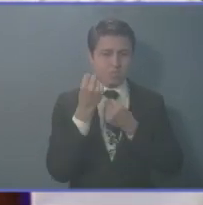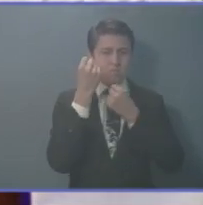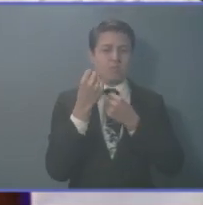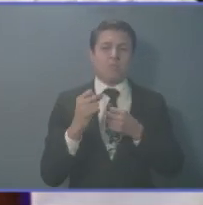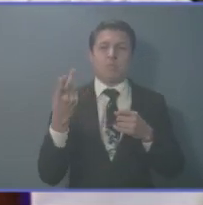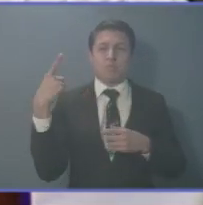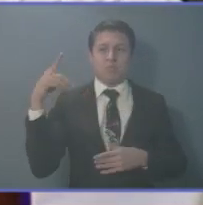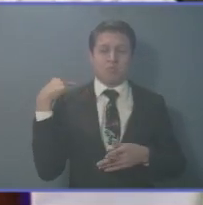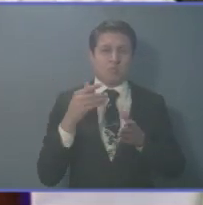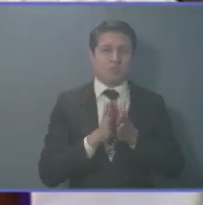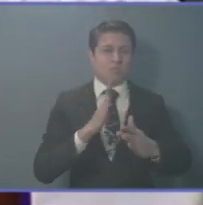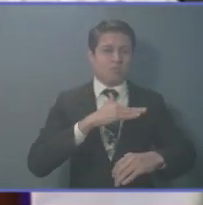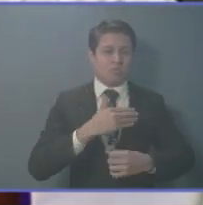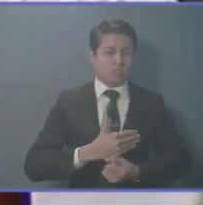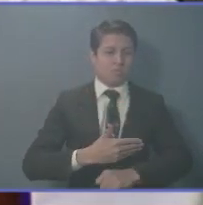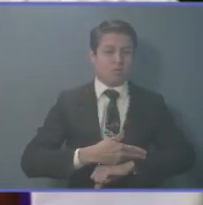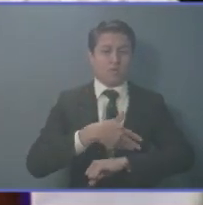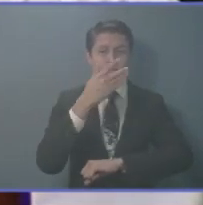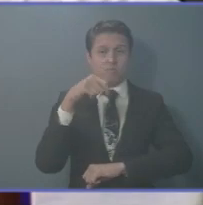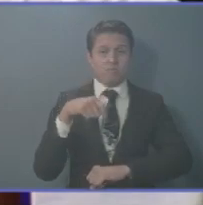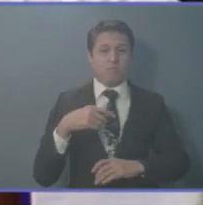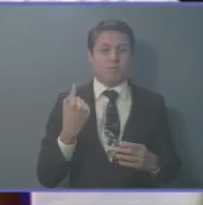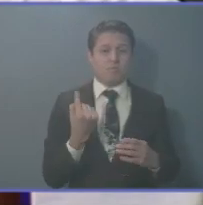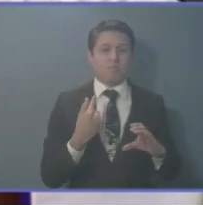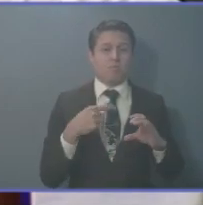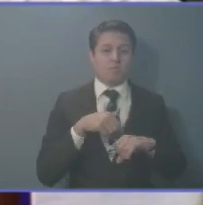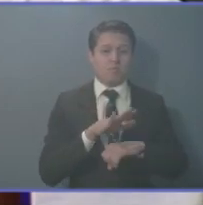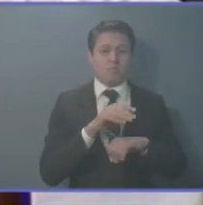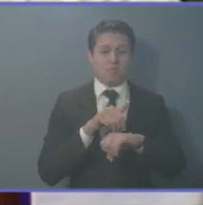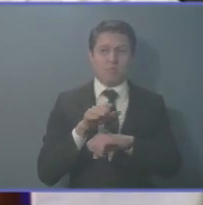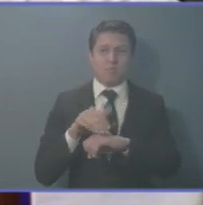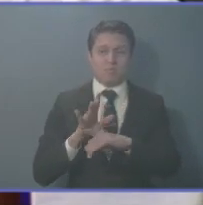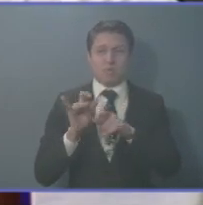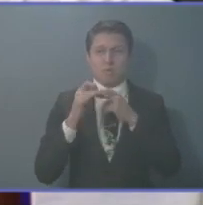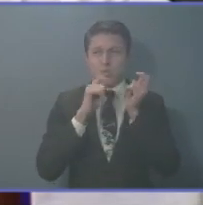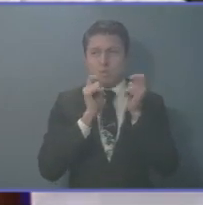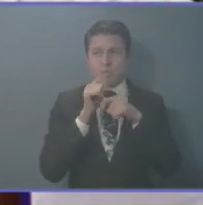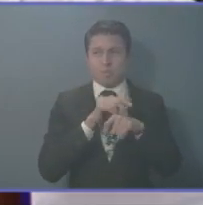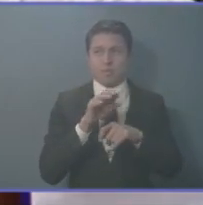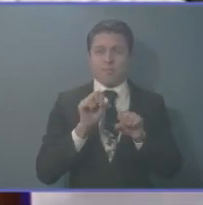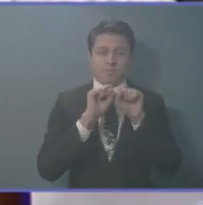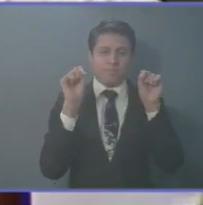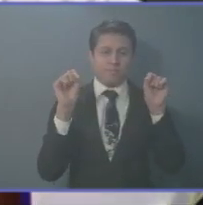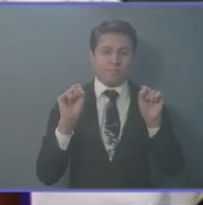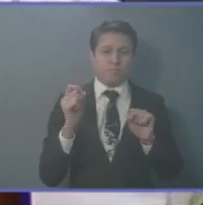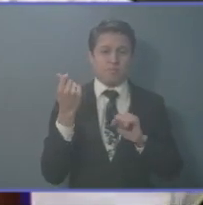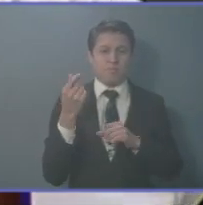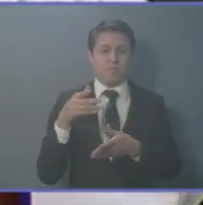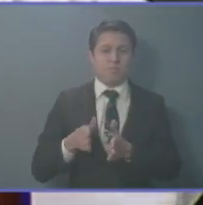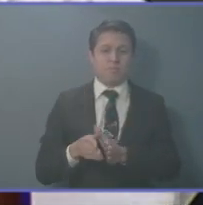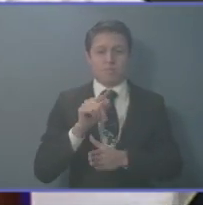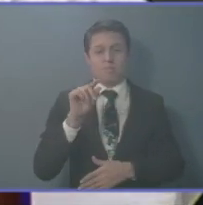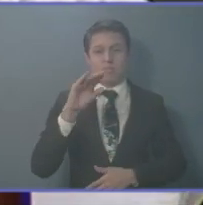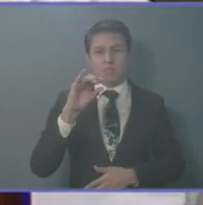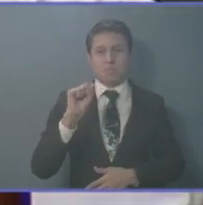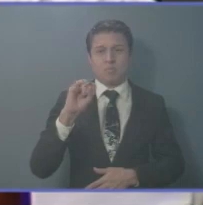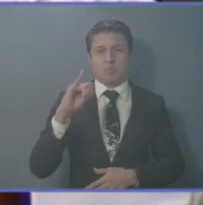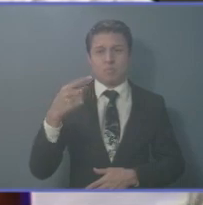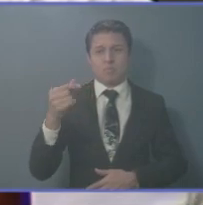General de Aduanas, Correos de El Salvador, Superintendencia de Competencia, Superintendencia del Sistema